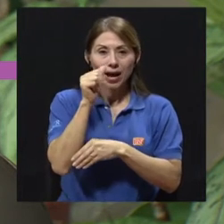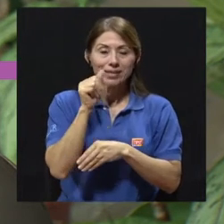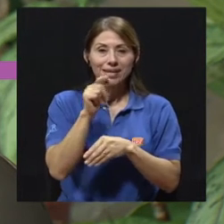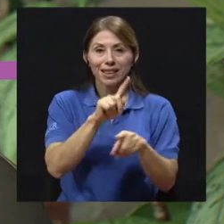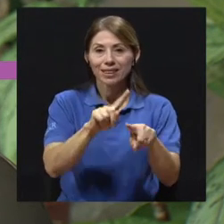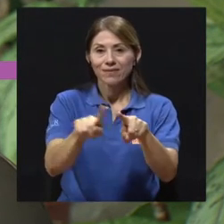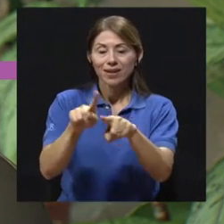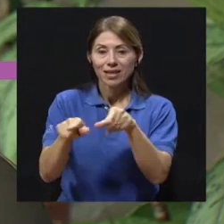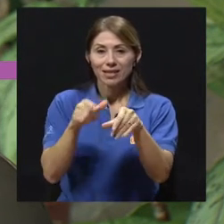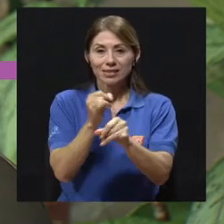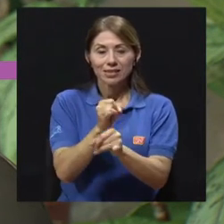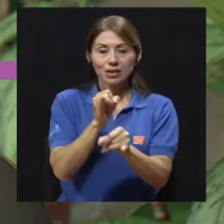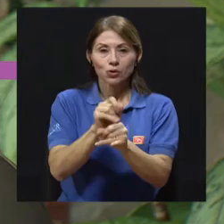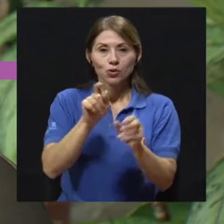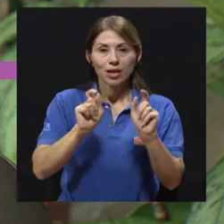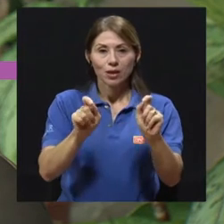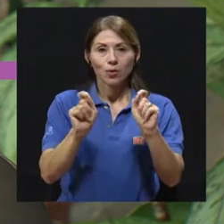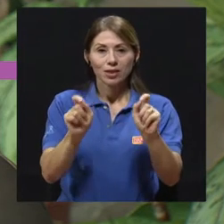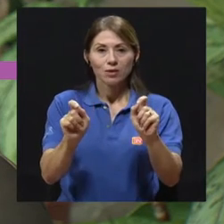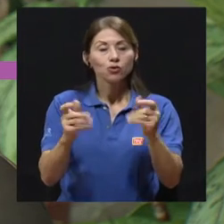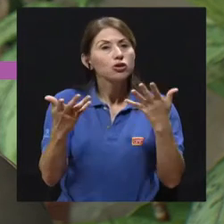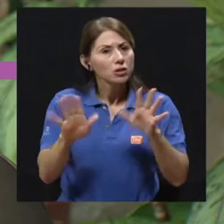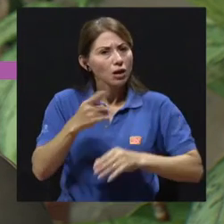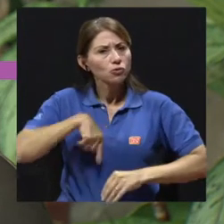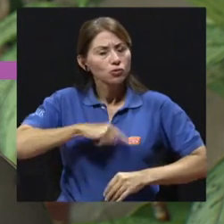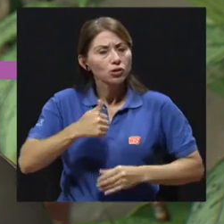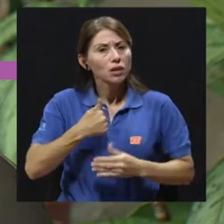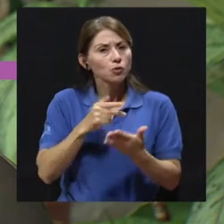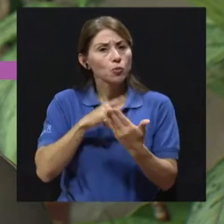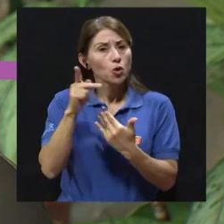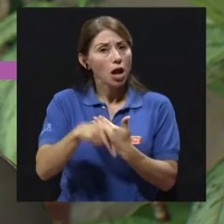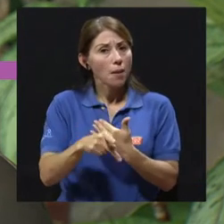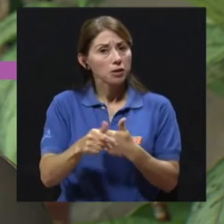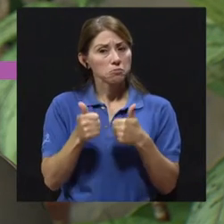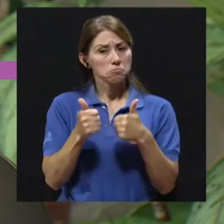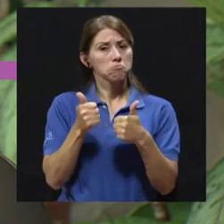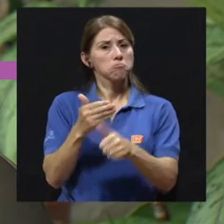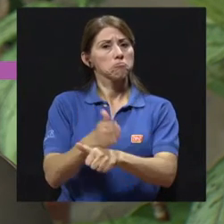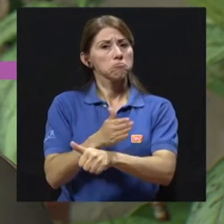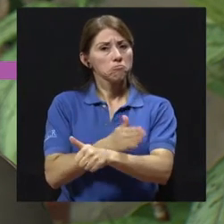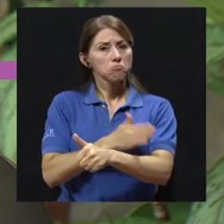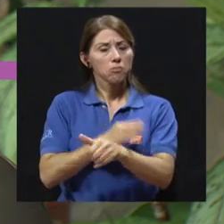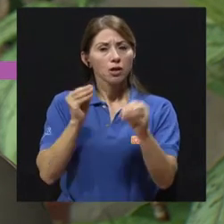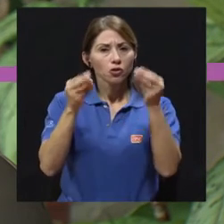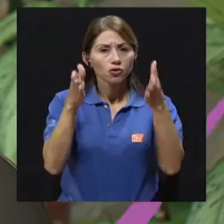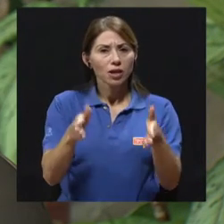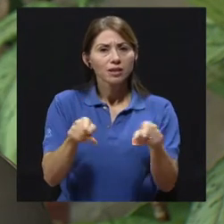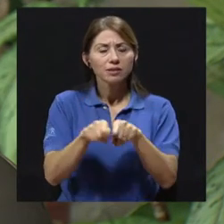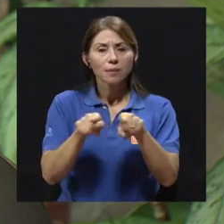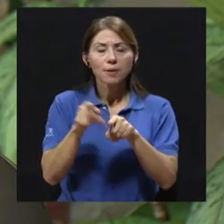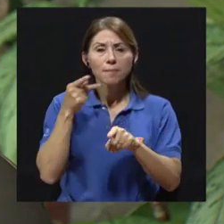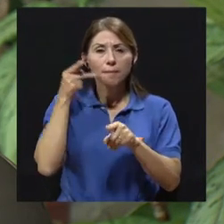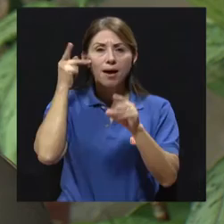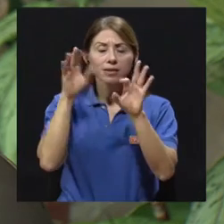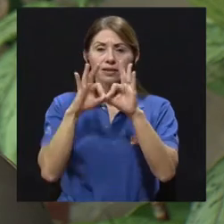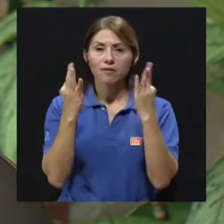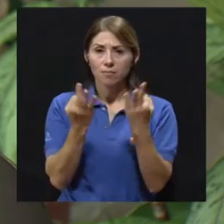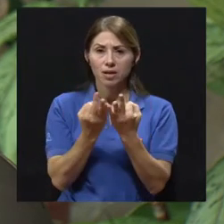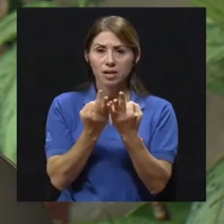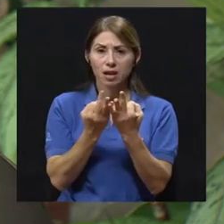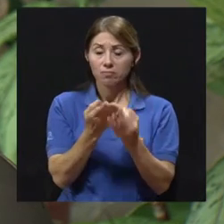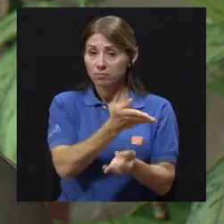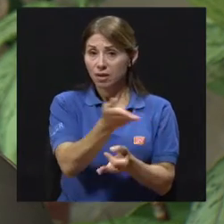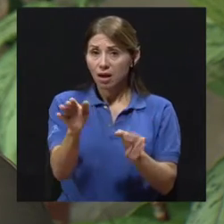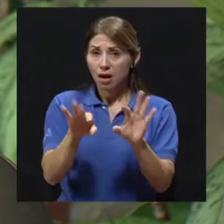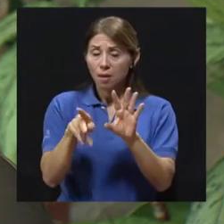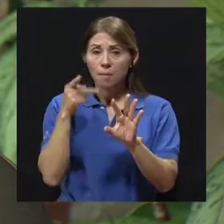son implementados y que ha sido de mucha ayuda para los docentes y a su vez a padres de familia también, porque la población de padres de familia también